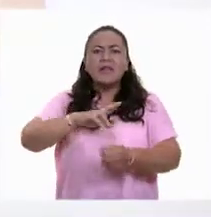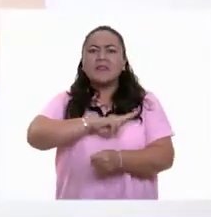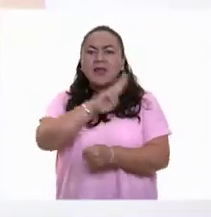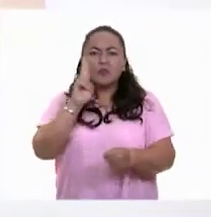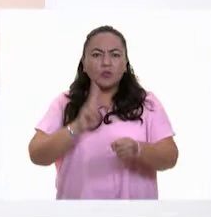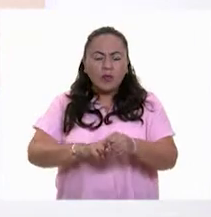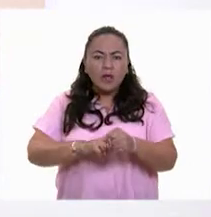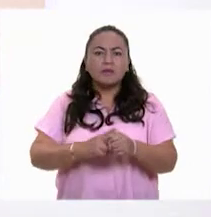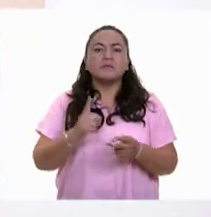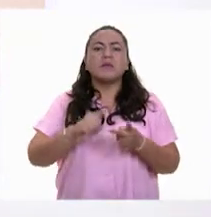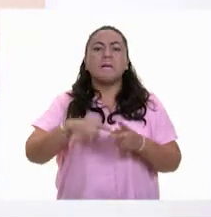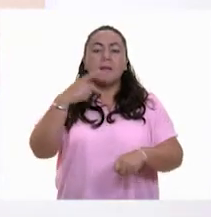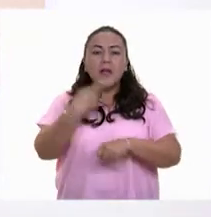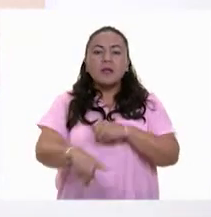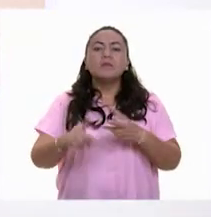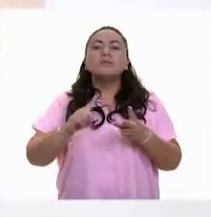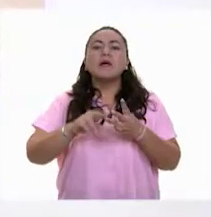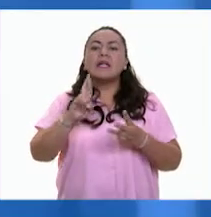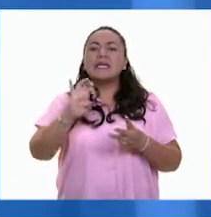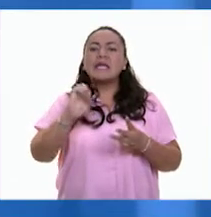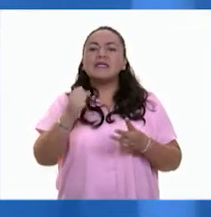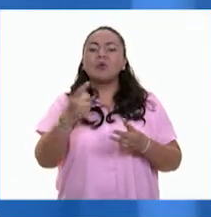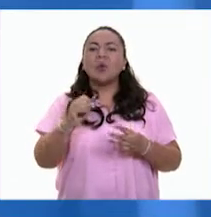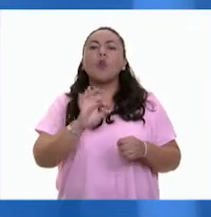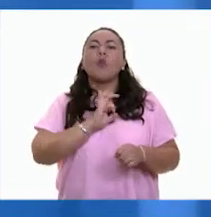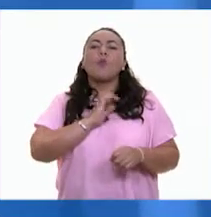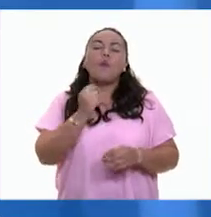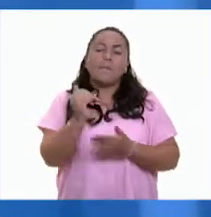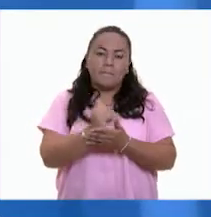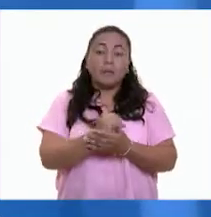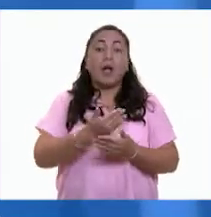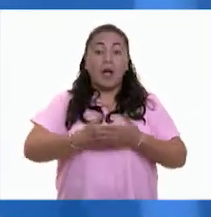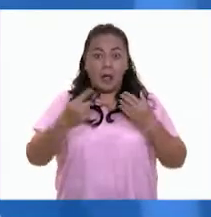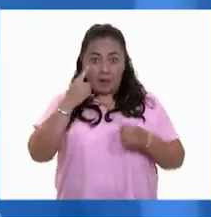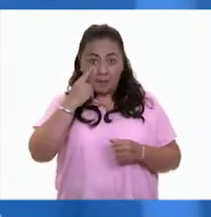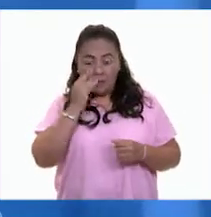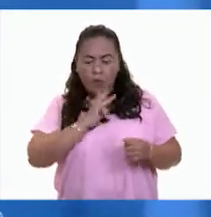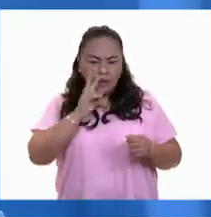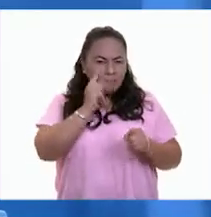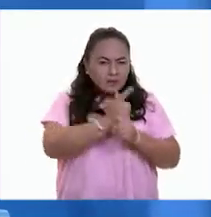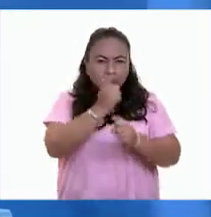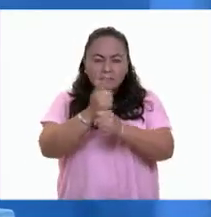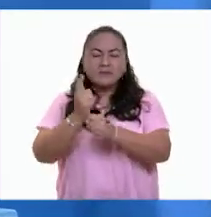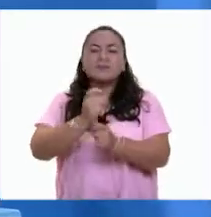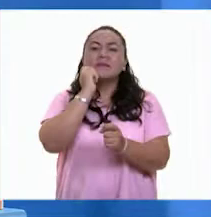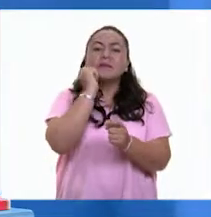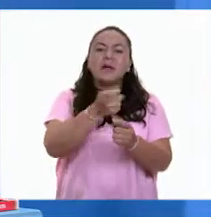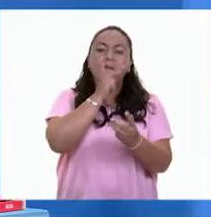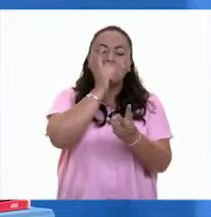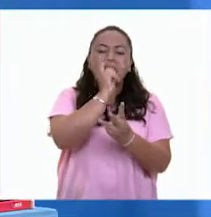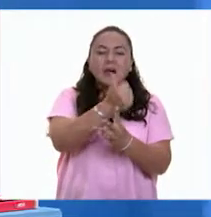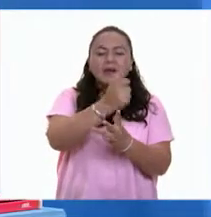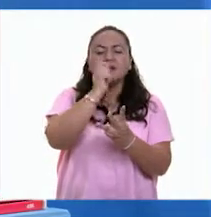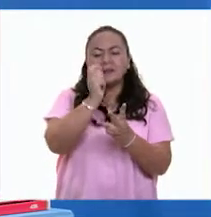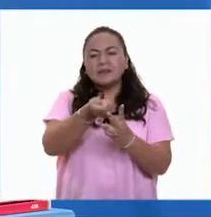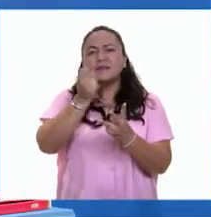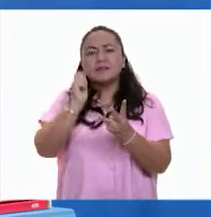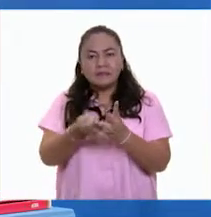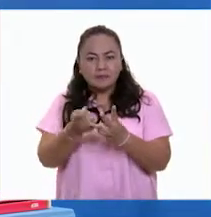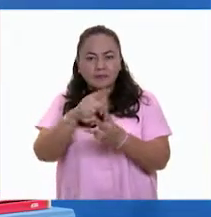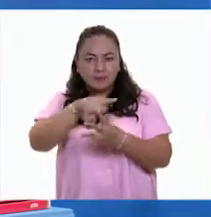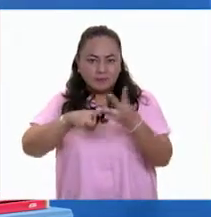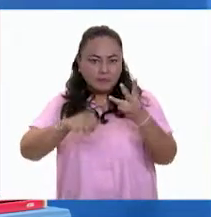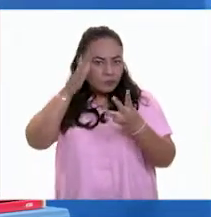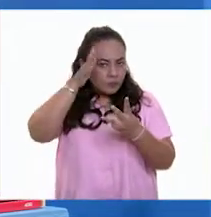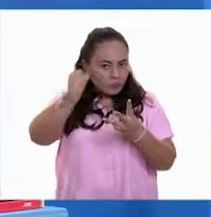¿En qué consiste esta actividad, maestra? Ah, es muy sencillo. Mira, Larisa, vamos a identificar las definiciones de cada uno de estos conceptos